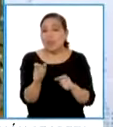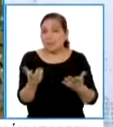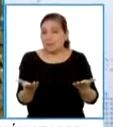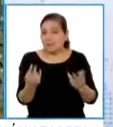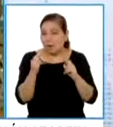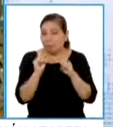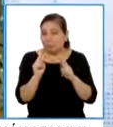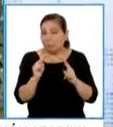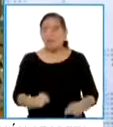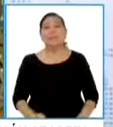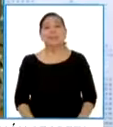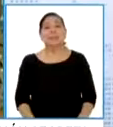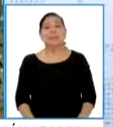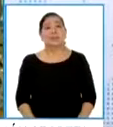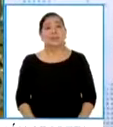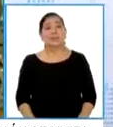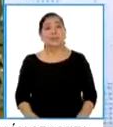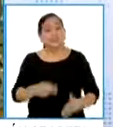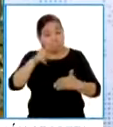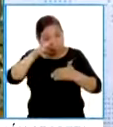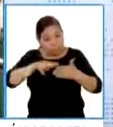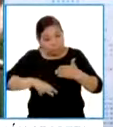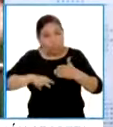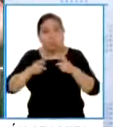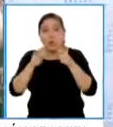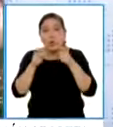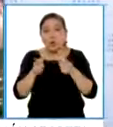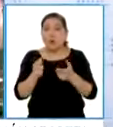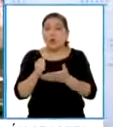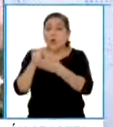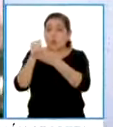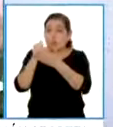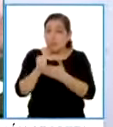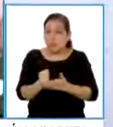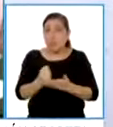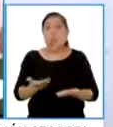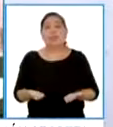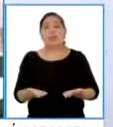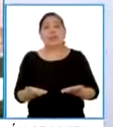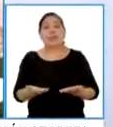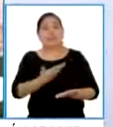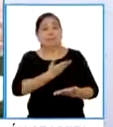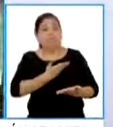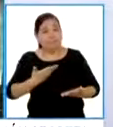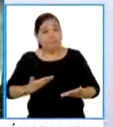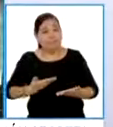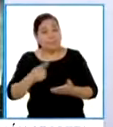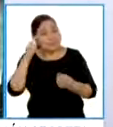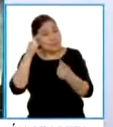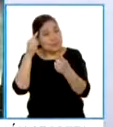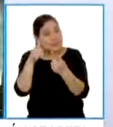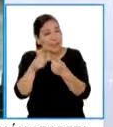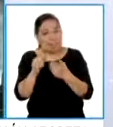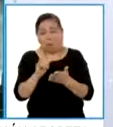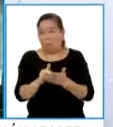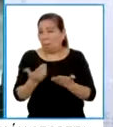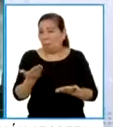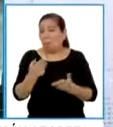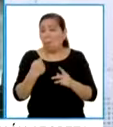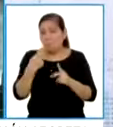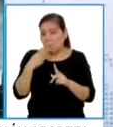hacer una revisión, control y ayudarle al Ejecutivo a cumplir ese objetivo que me parece